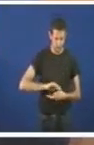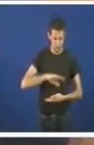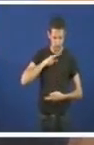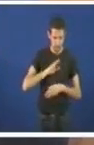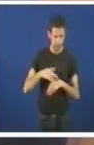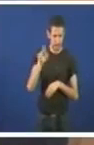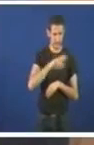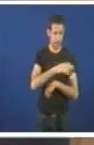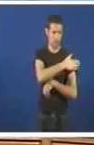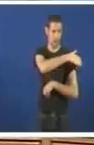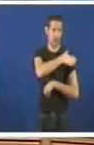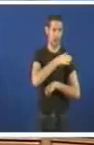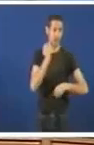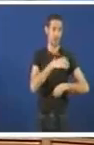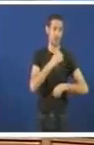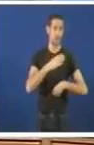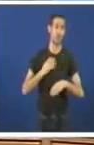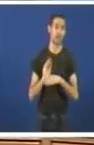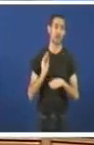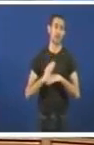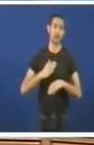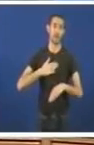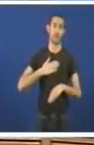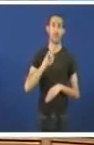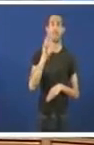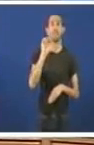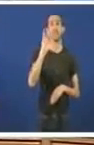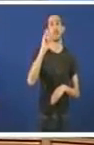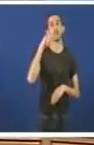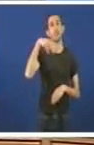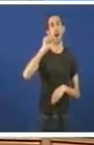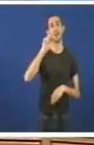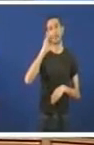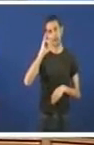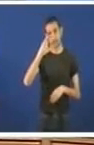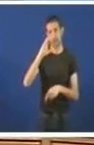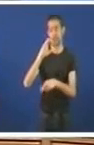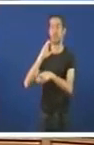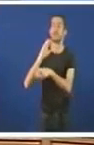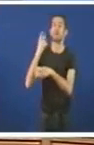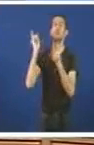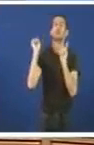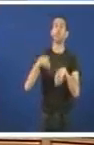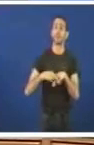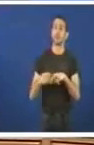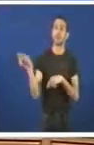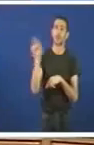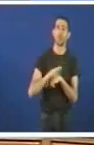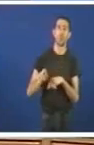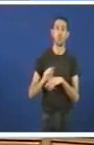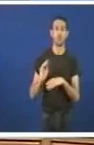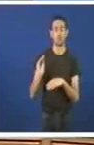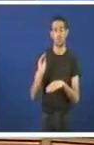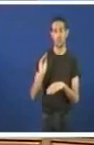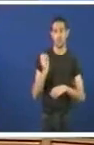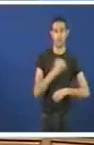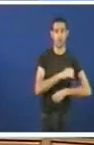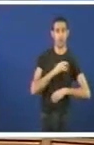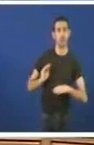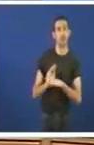no Fondo de Garantía Patrimonial de Pimar. Saben tamén que recuperamos os fondos de formación no naval. E saben tamén